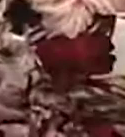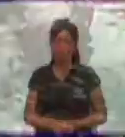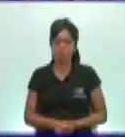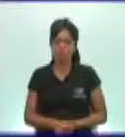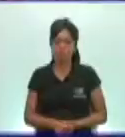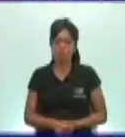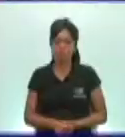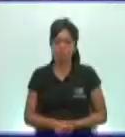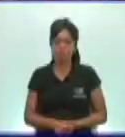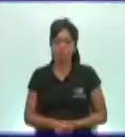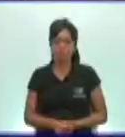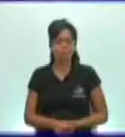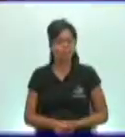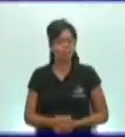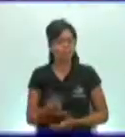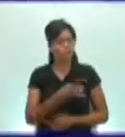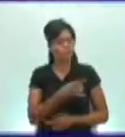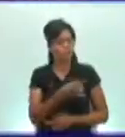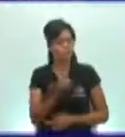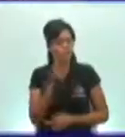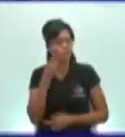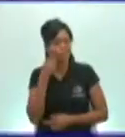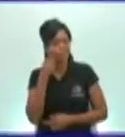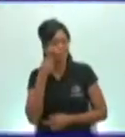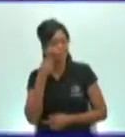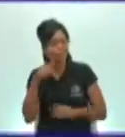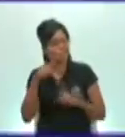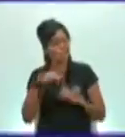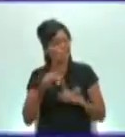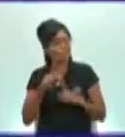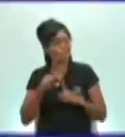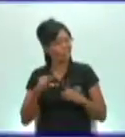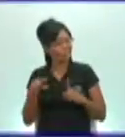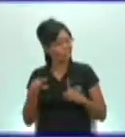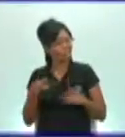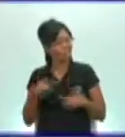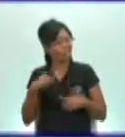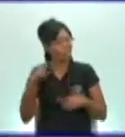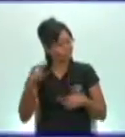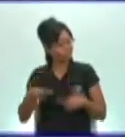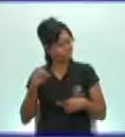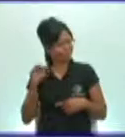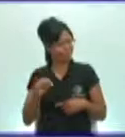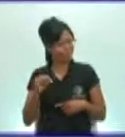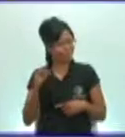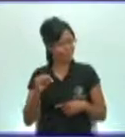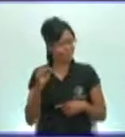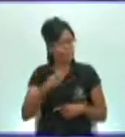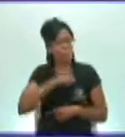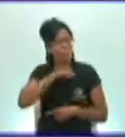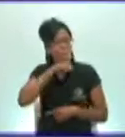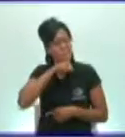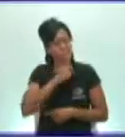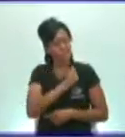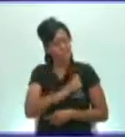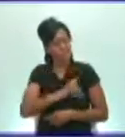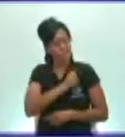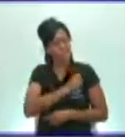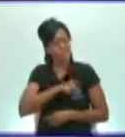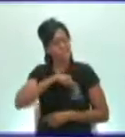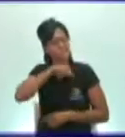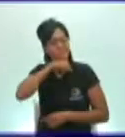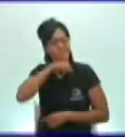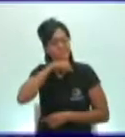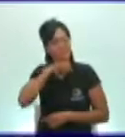Ustedes se habrán percatado que ha sido un tema recurrente la madre, el amor hacia las madres. Y quiero continuar con